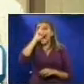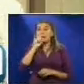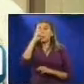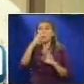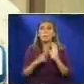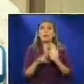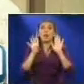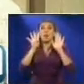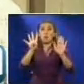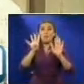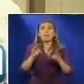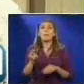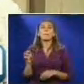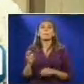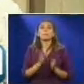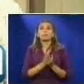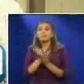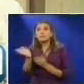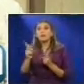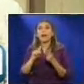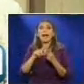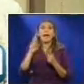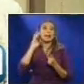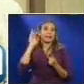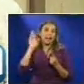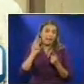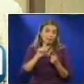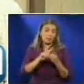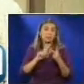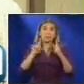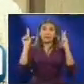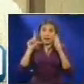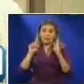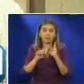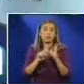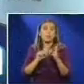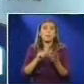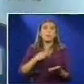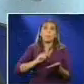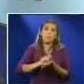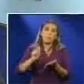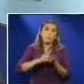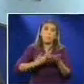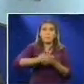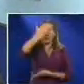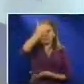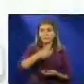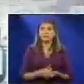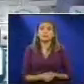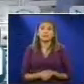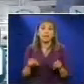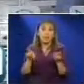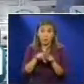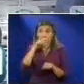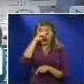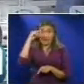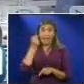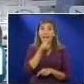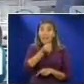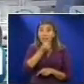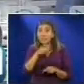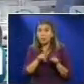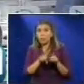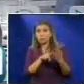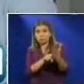2009 en las menciones de radio, televisión y prensa escrita. Esperamos que así como Javier García marcó